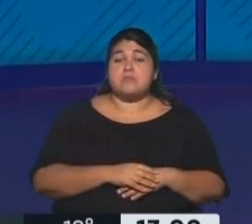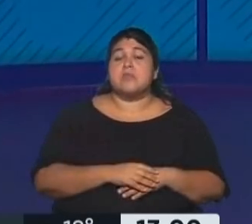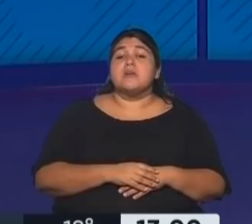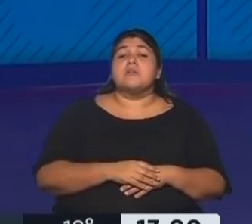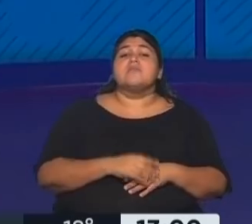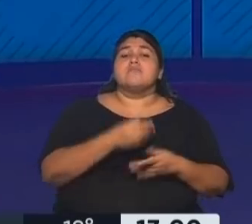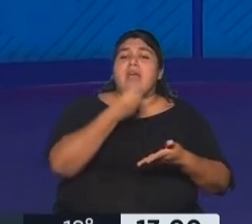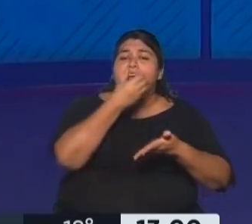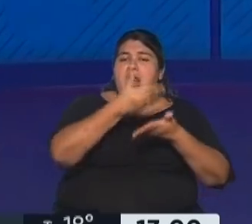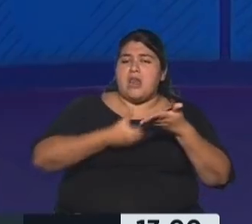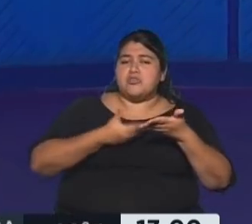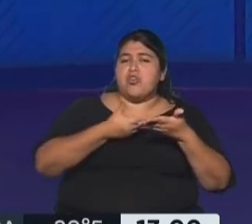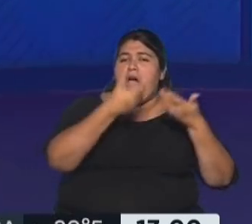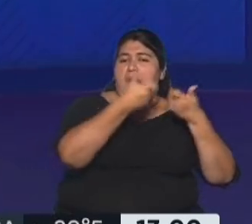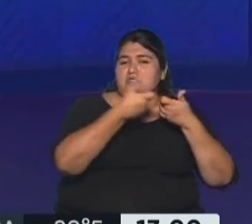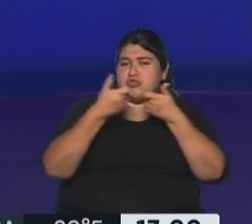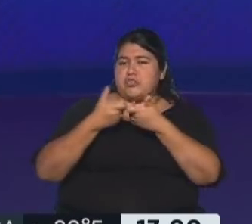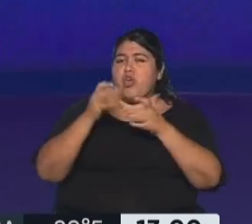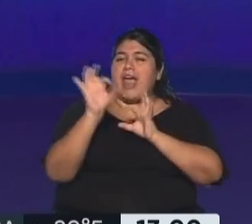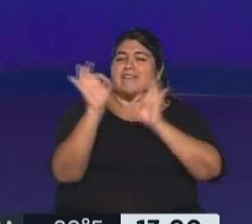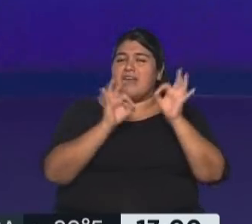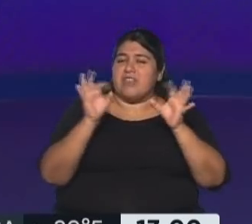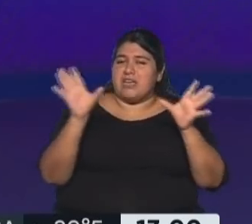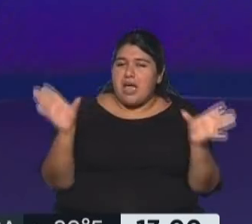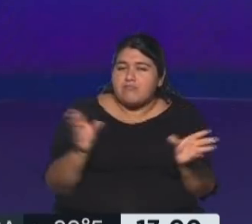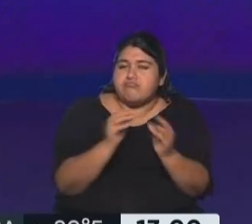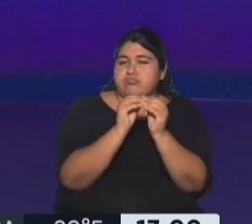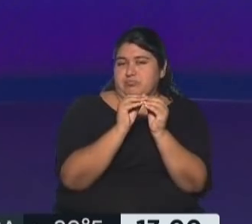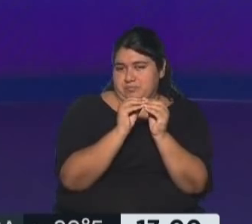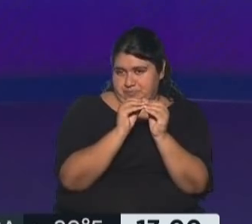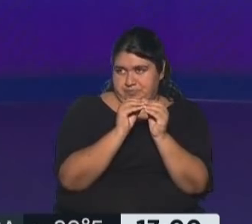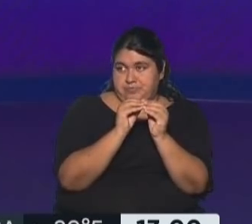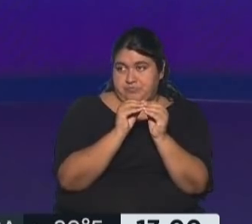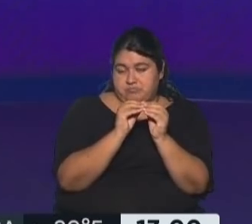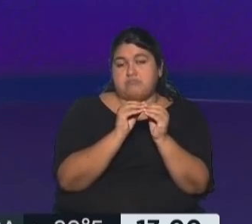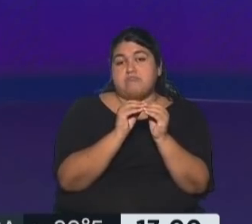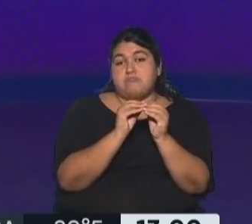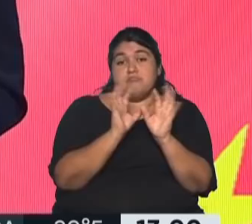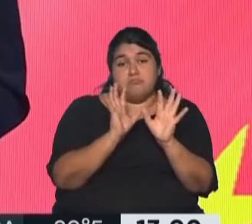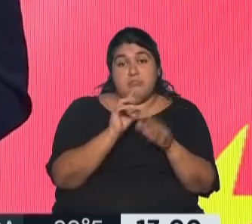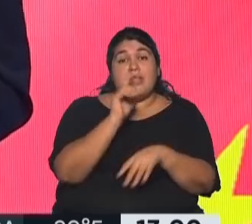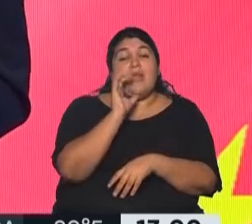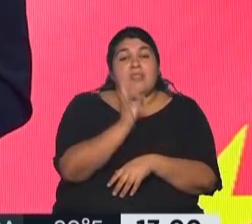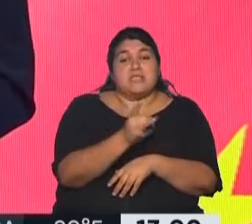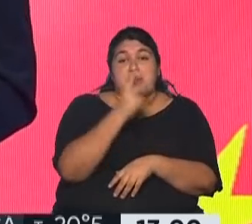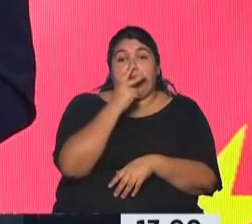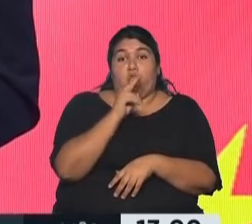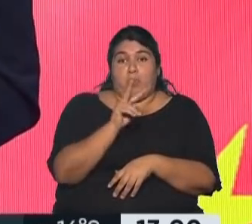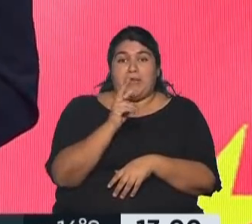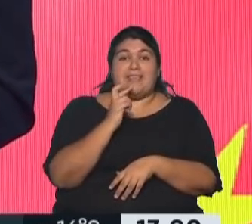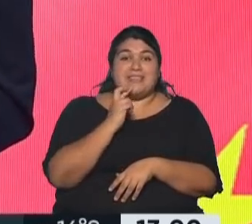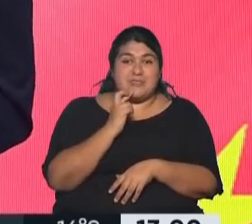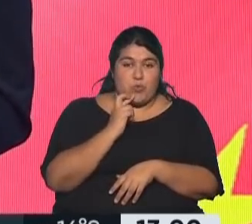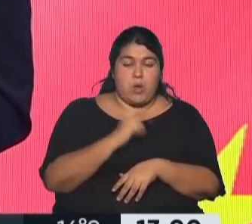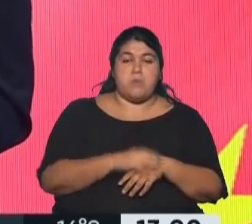Conjunta sobre Asociación Estratégica Integral. Nada más y nada menos. Diciembre